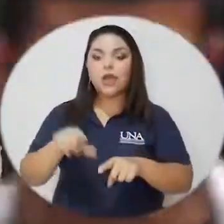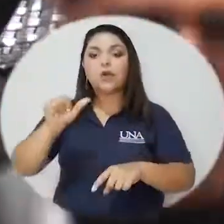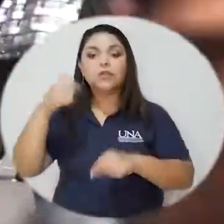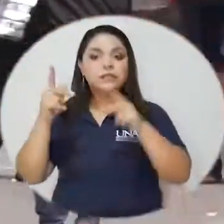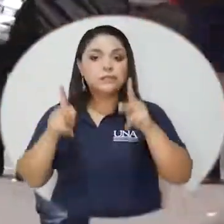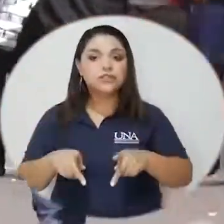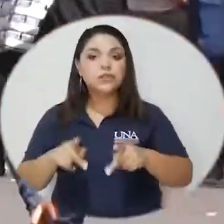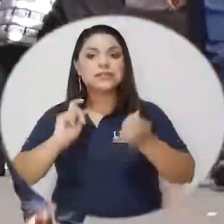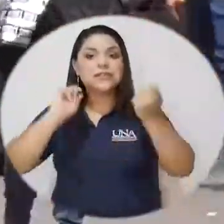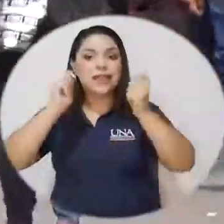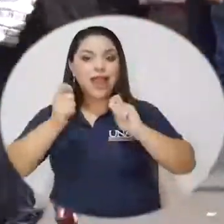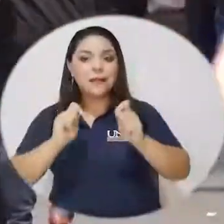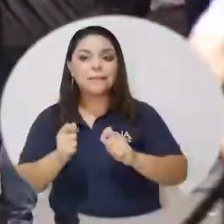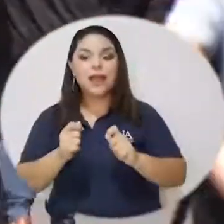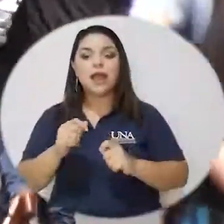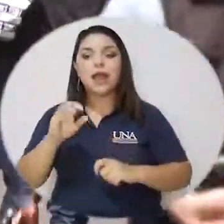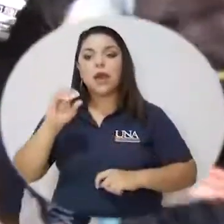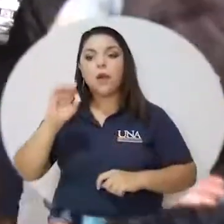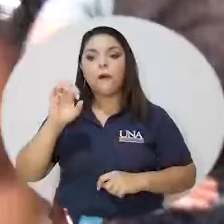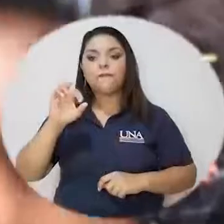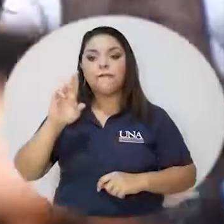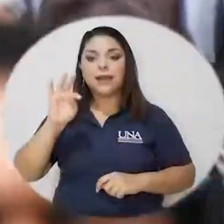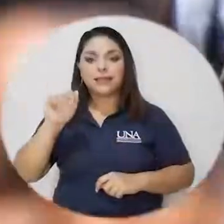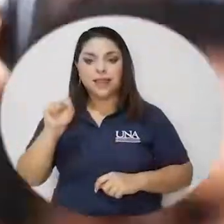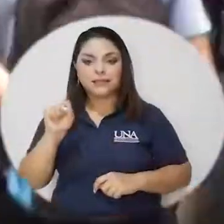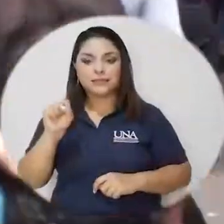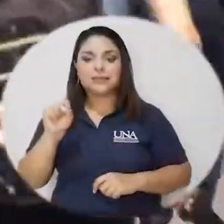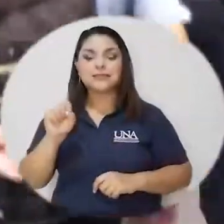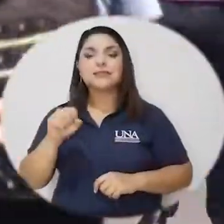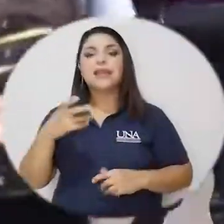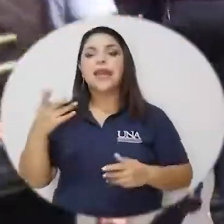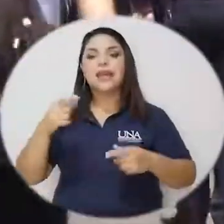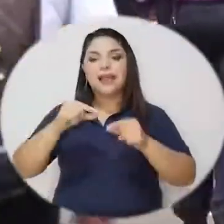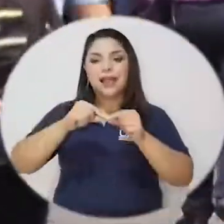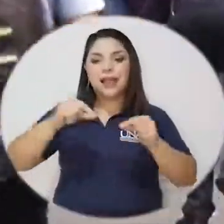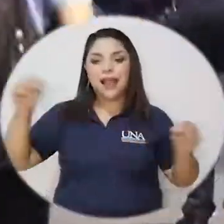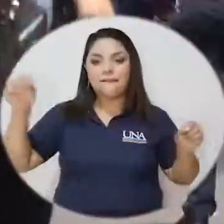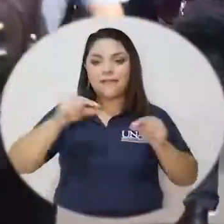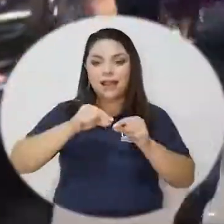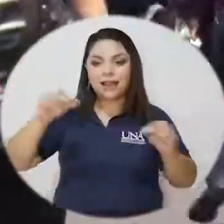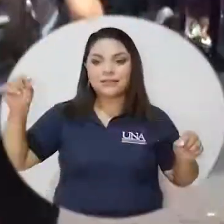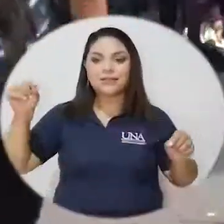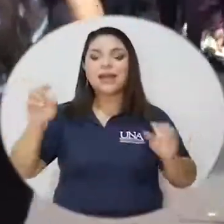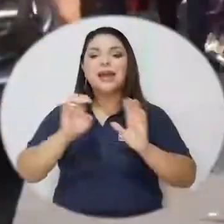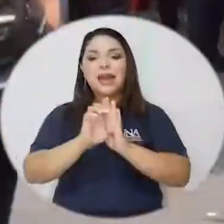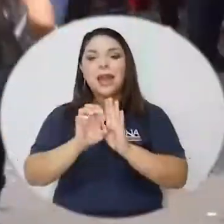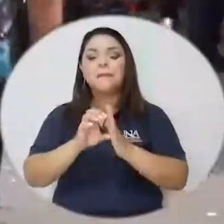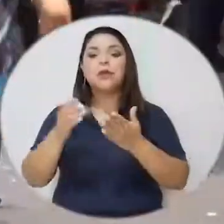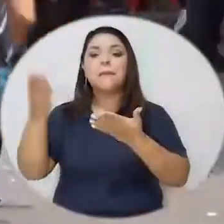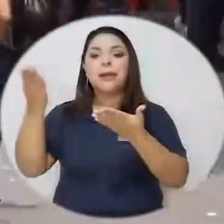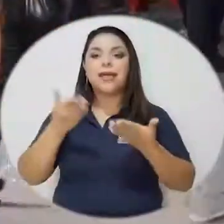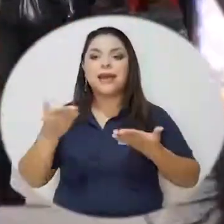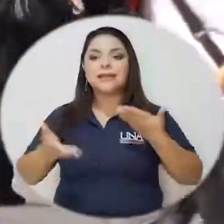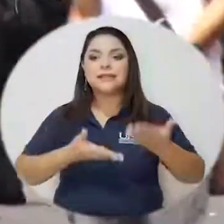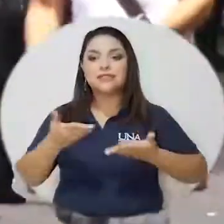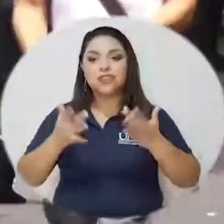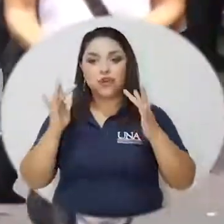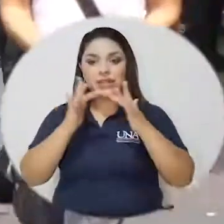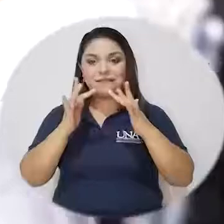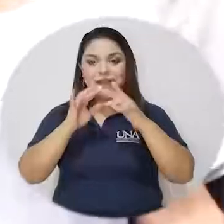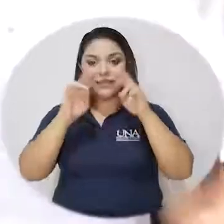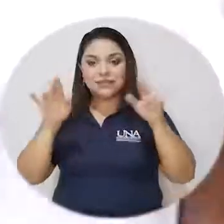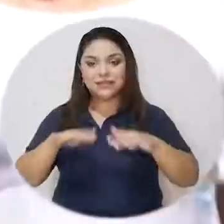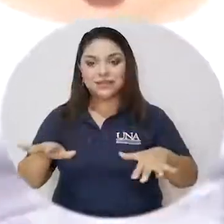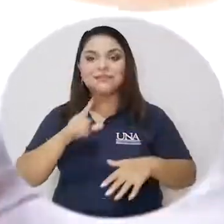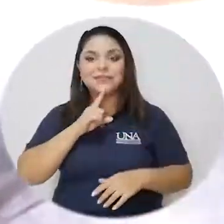Alguna gente ha empezado a cambiar las ofertas que hacen. En Costa Rica le llamamos cableras, aunque el nombre no es correcto, a los que nos ofrecen los servicios